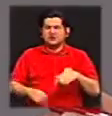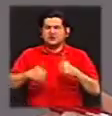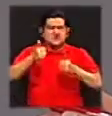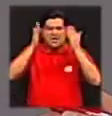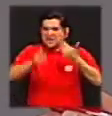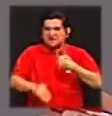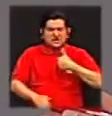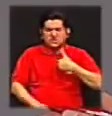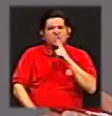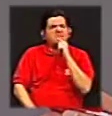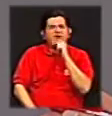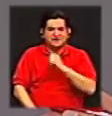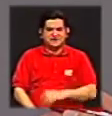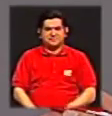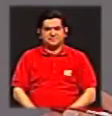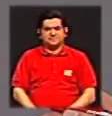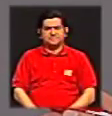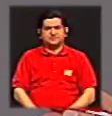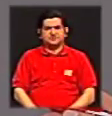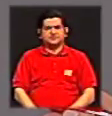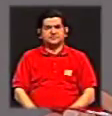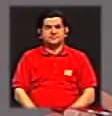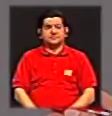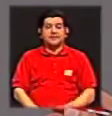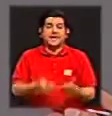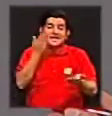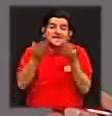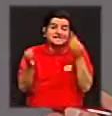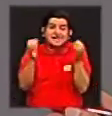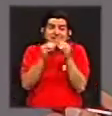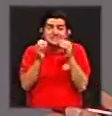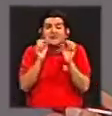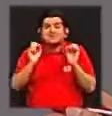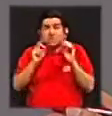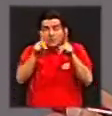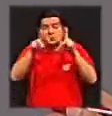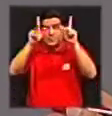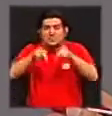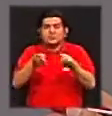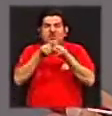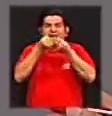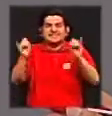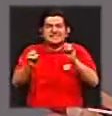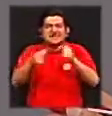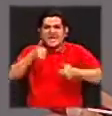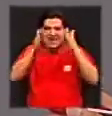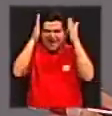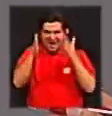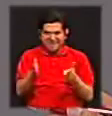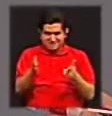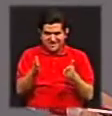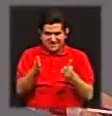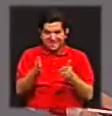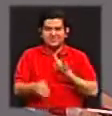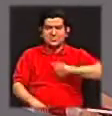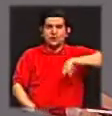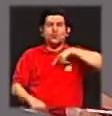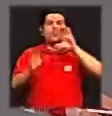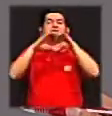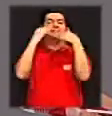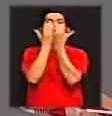modelo estadístico es que es más probable, tiene más chance de ser alguien sin candidato. Otra vez, sin candidato es nuestra categoría